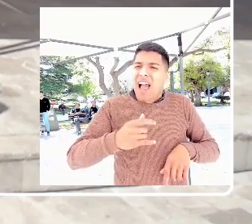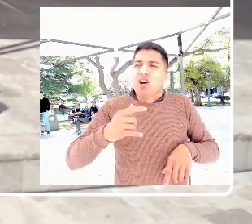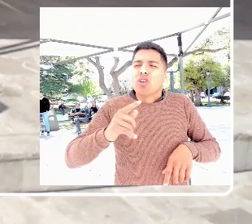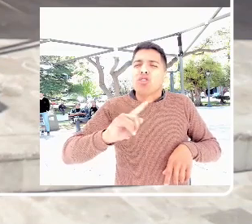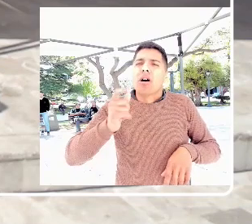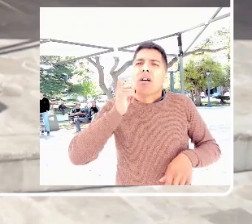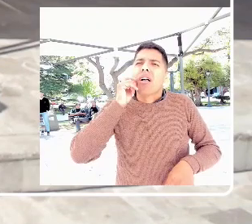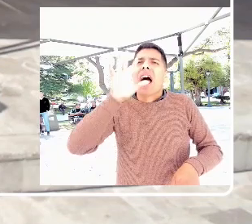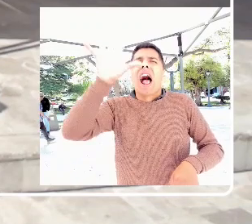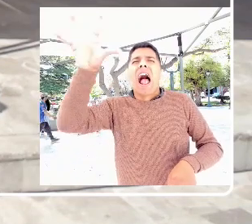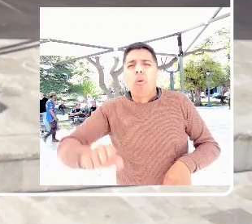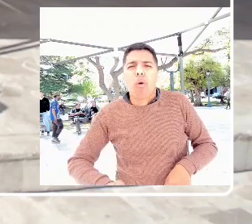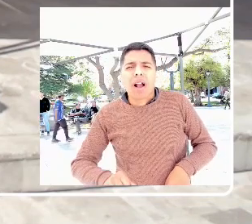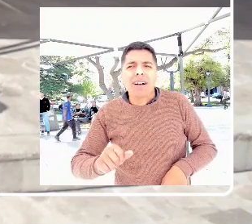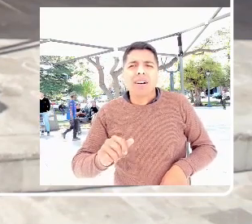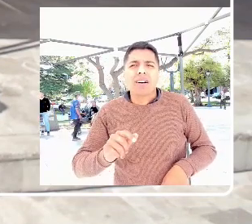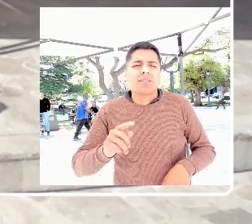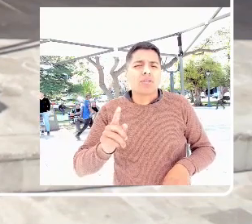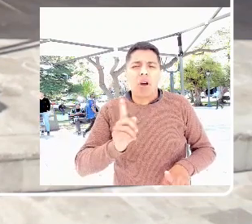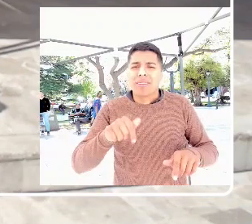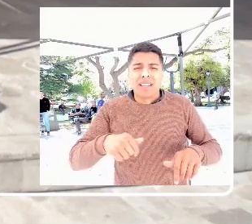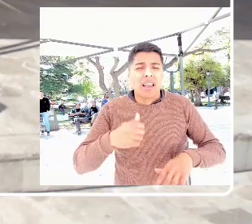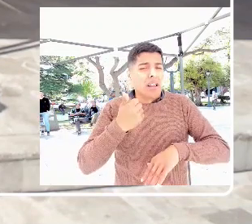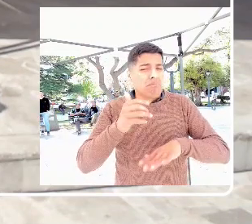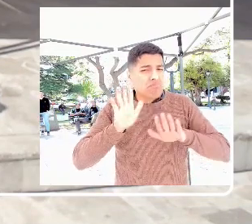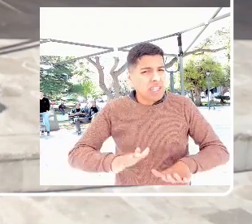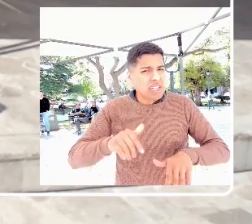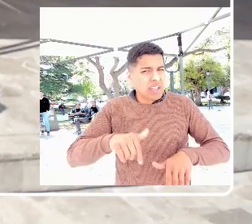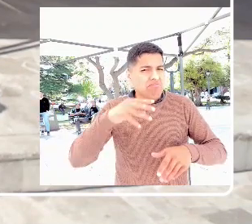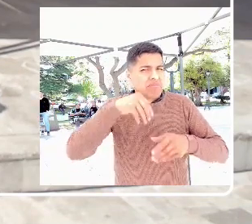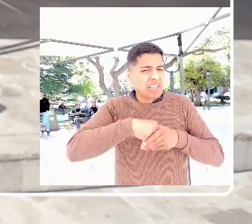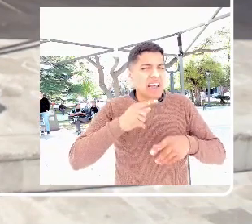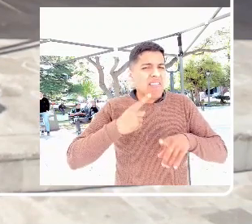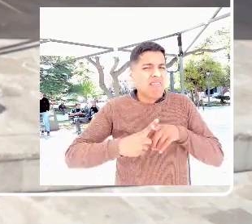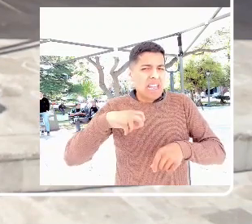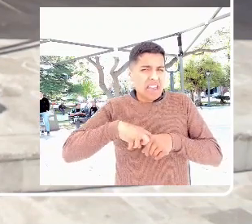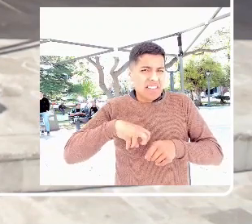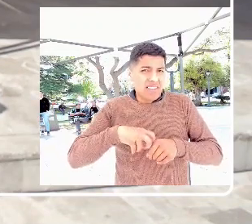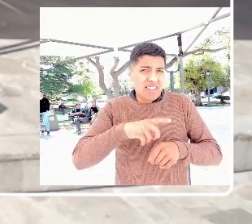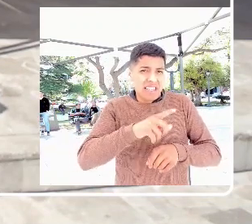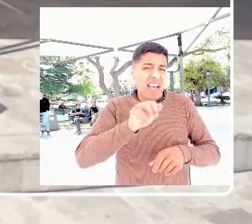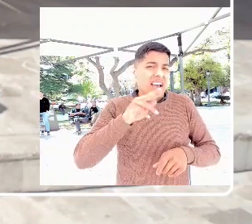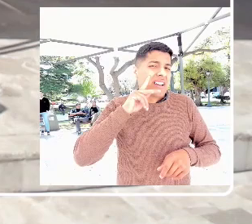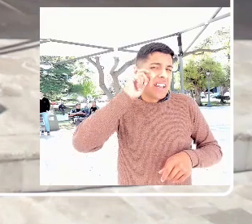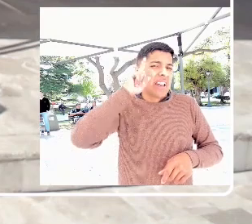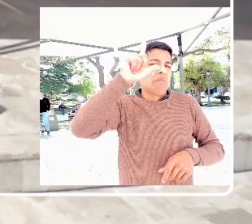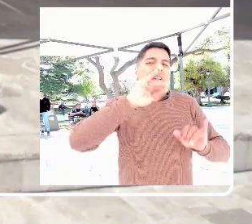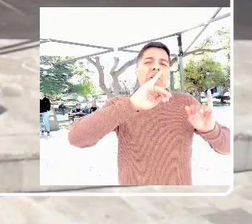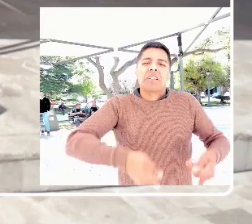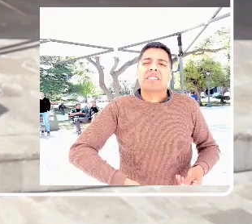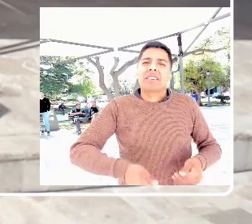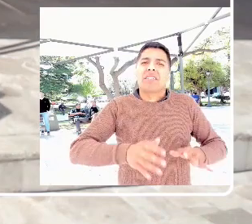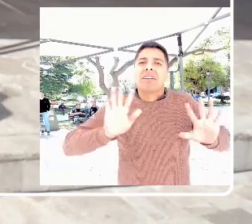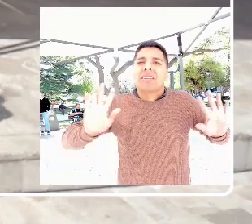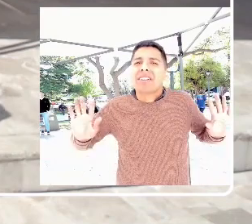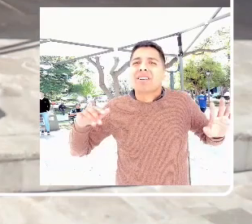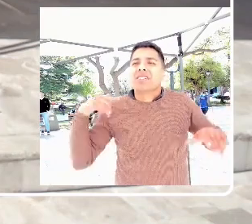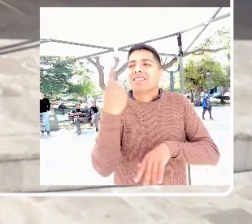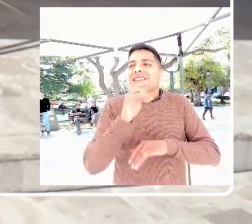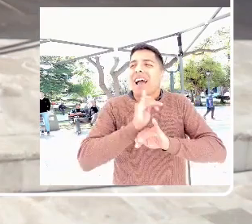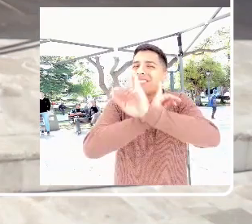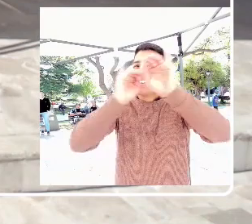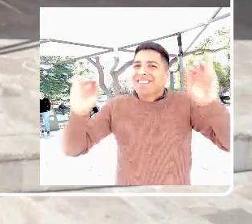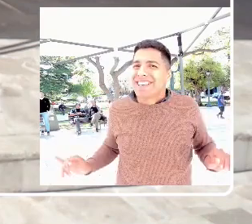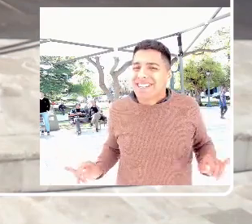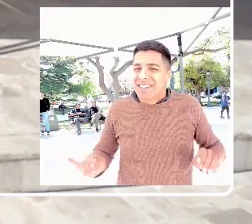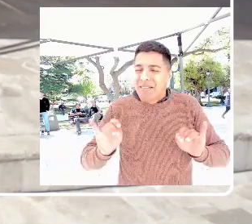a buscar cuando tenemos la situación. Así que bueno, ese fue un desafío nuestro hacia Ariel, lo tomó, dijo que sí, pero bueno, nada, están al tanto. Va a